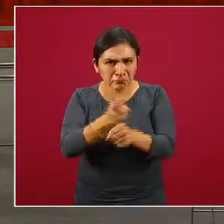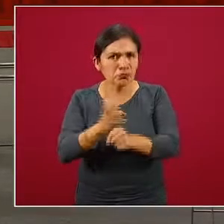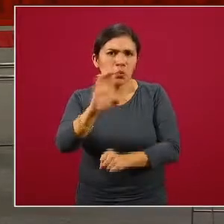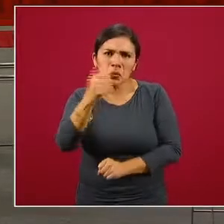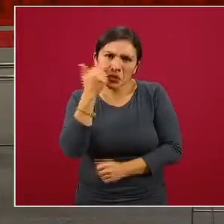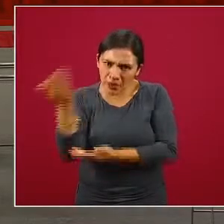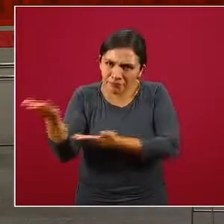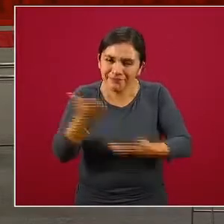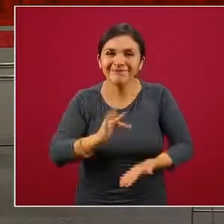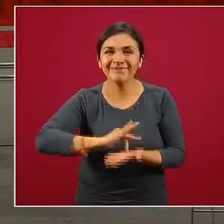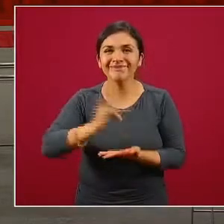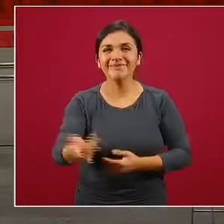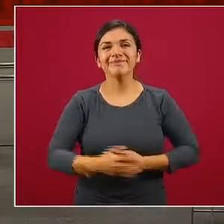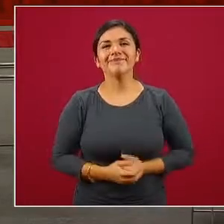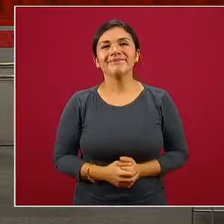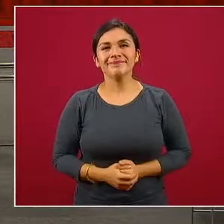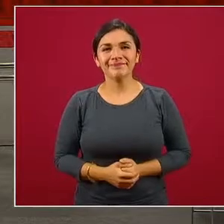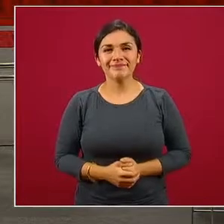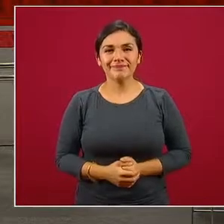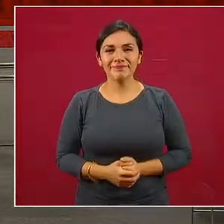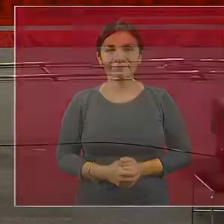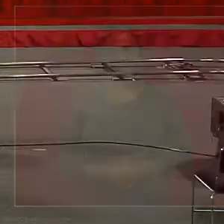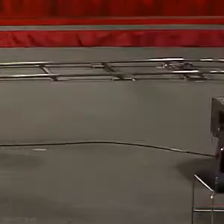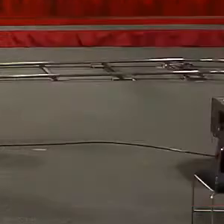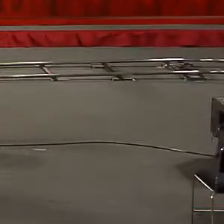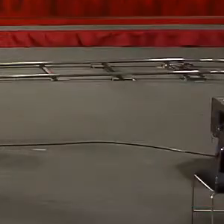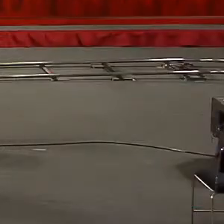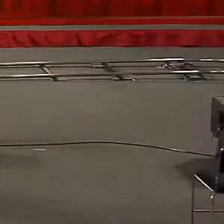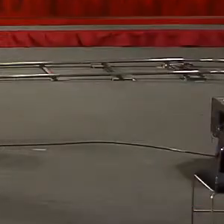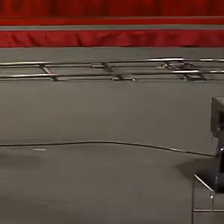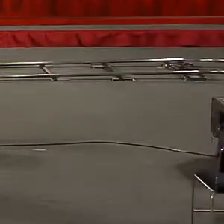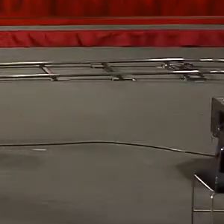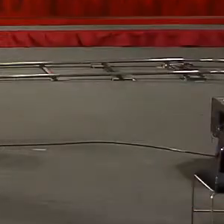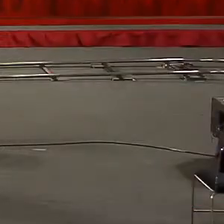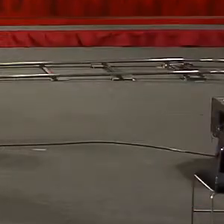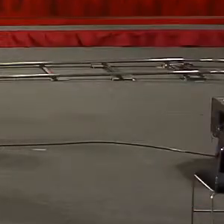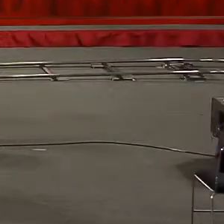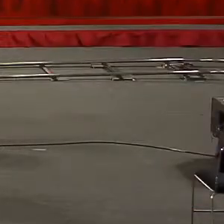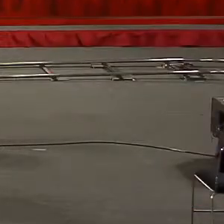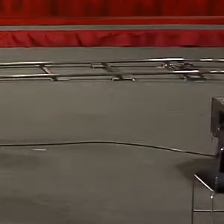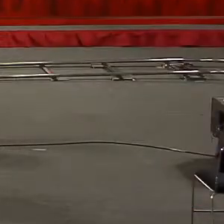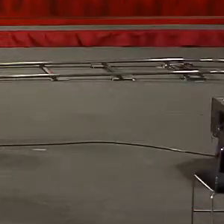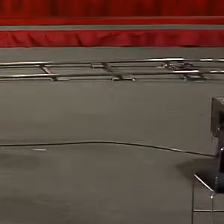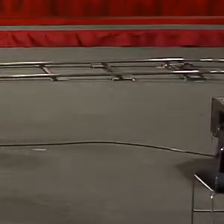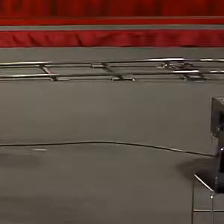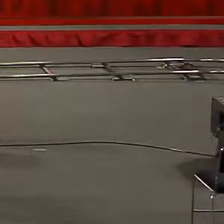cuando guste. Gracias. Y queda usted y acá el compañero.